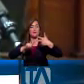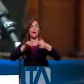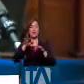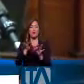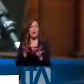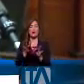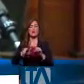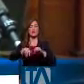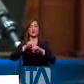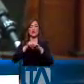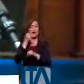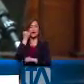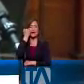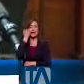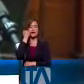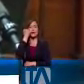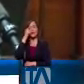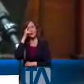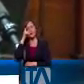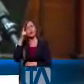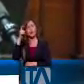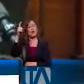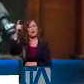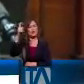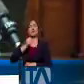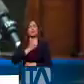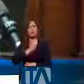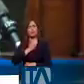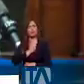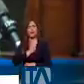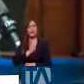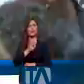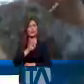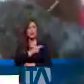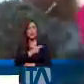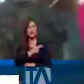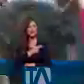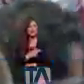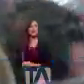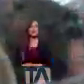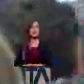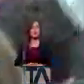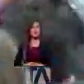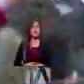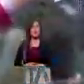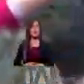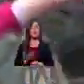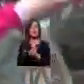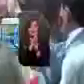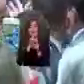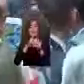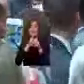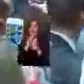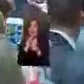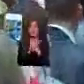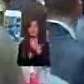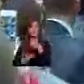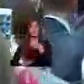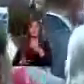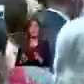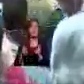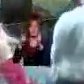pueblos y nacionalidades de contar con nuestra universidad. Estas reformas son las segundas entregadas por el